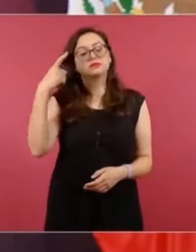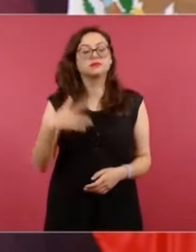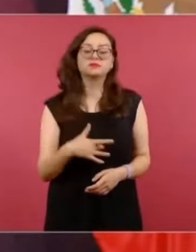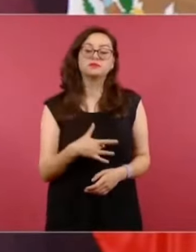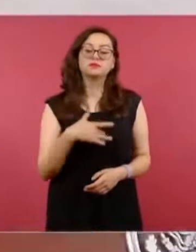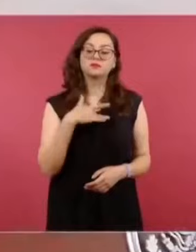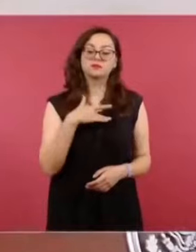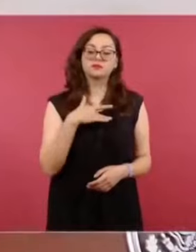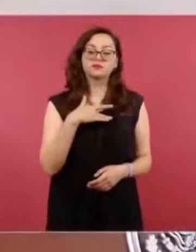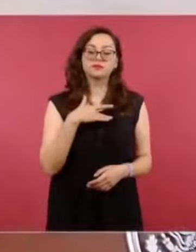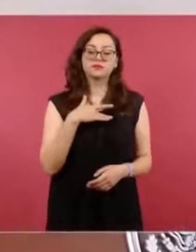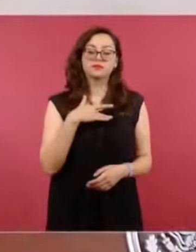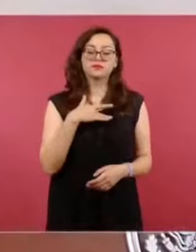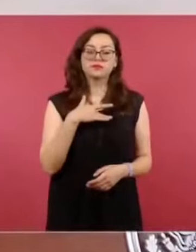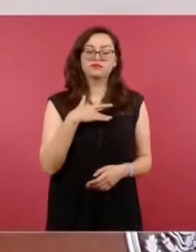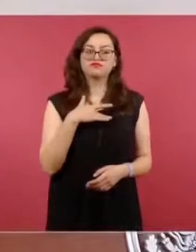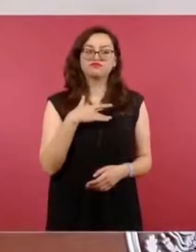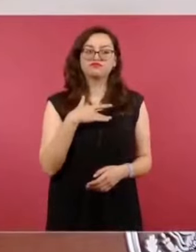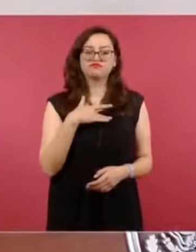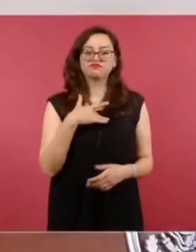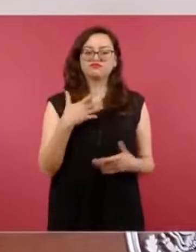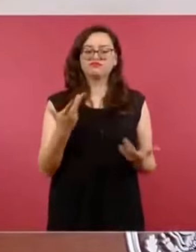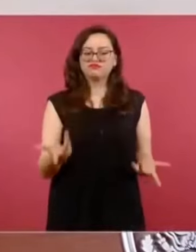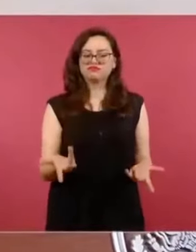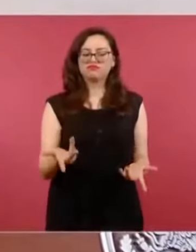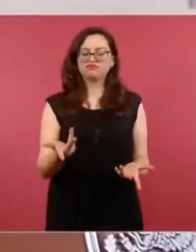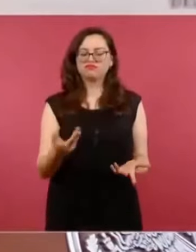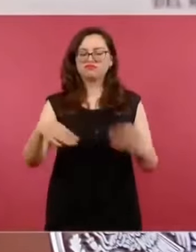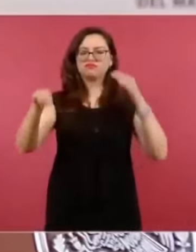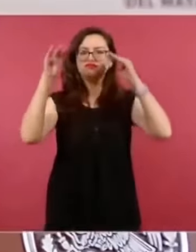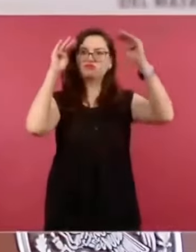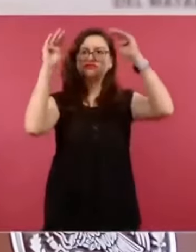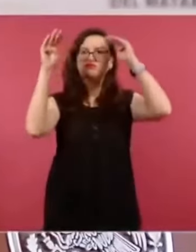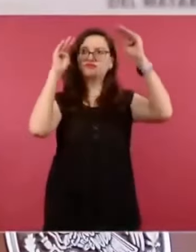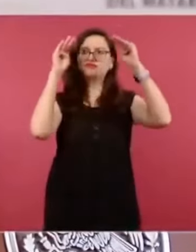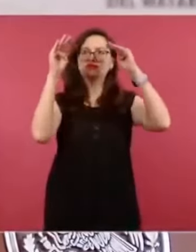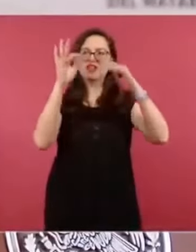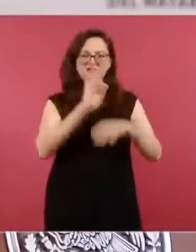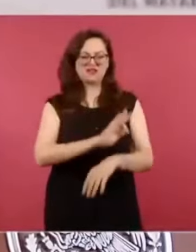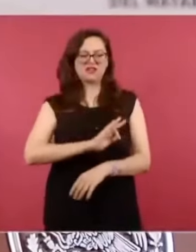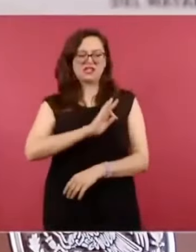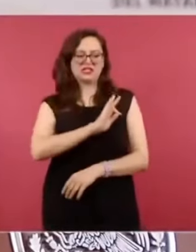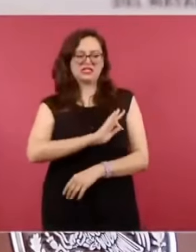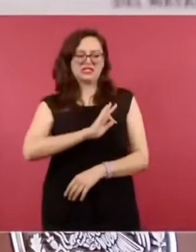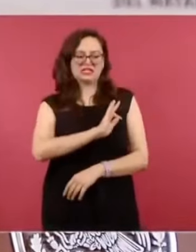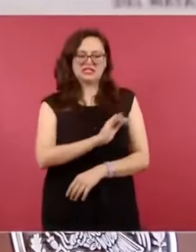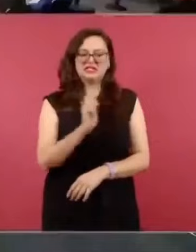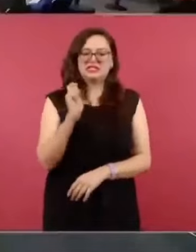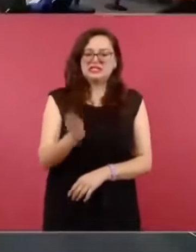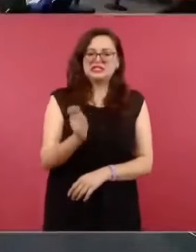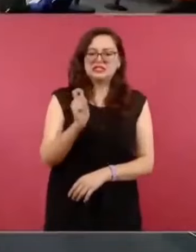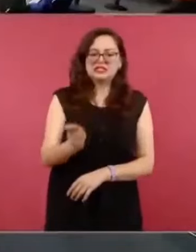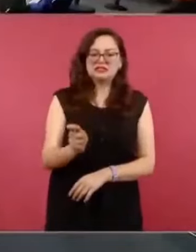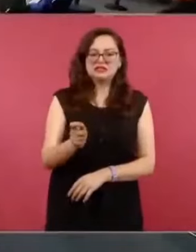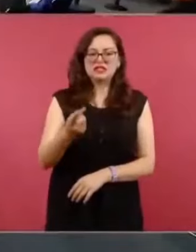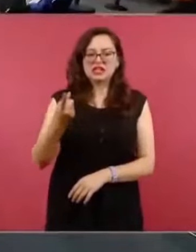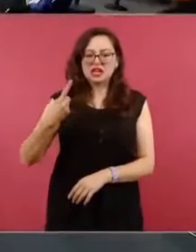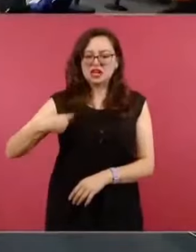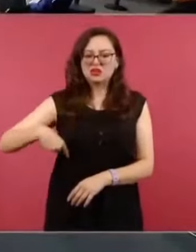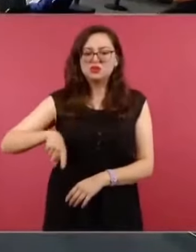replantearnos qué es la felicidad, cómo nos sentimos bien,